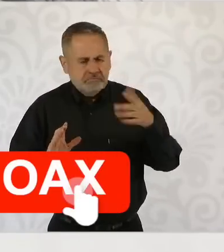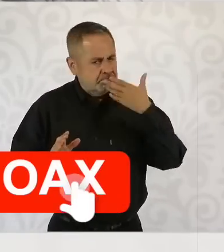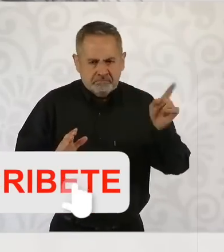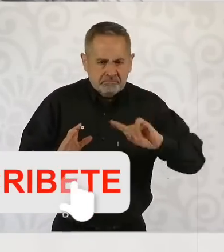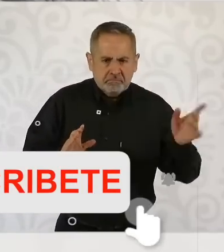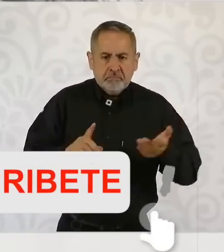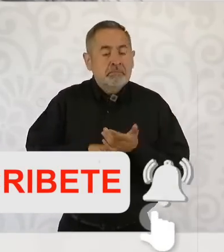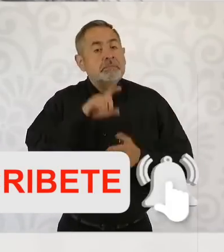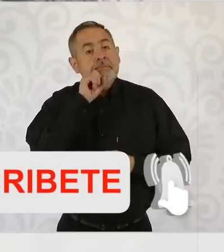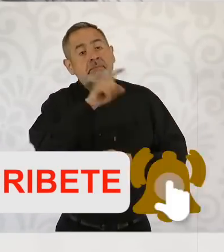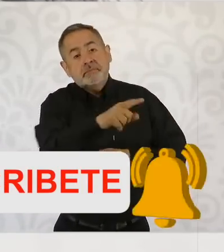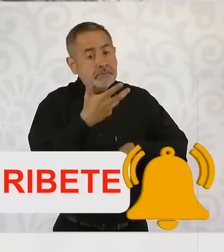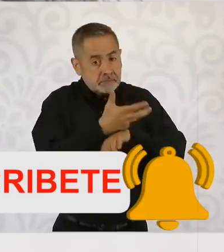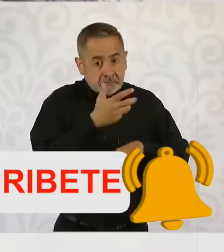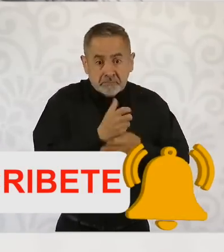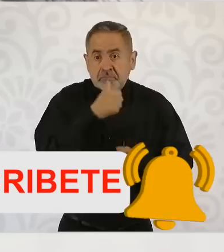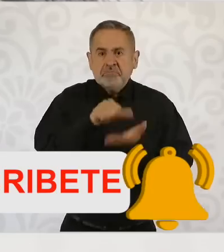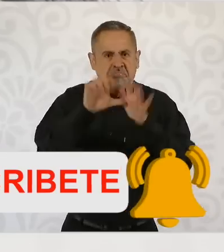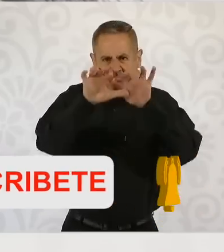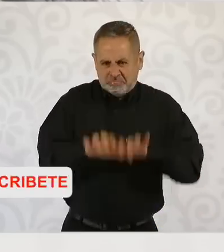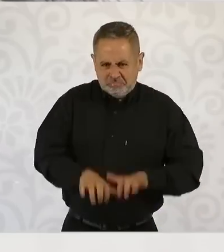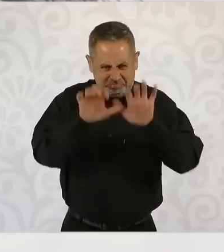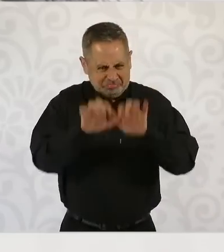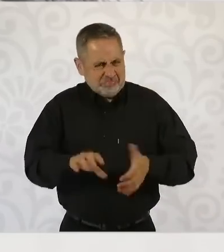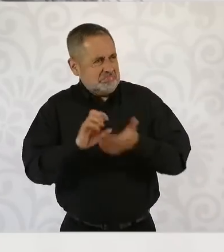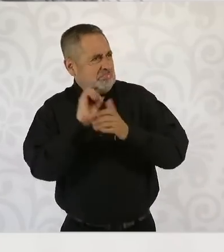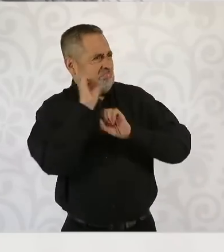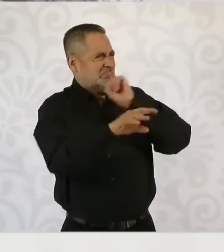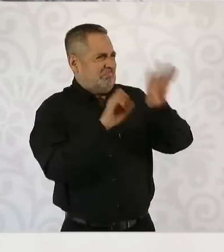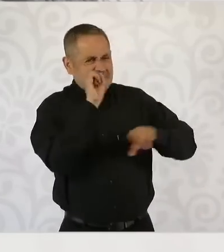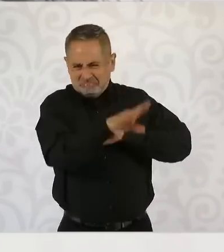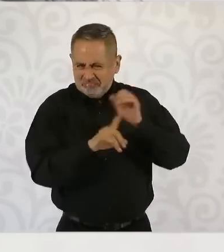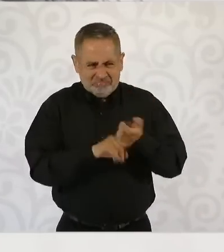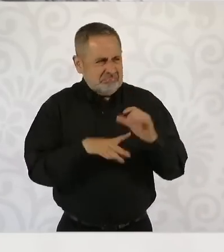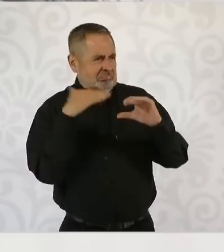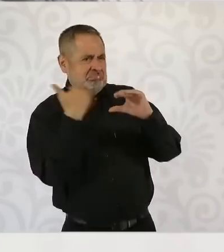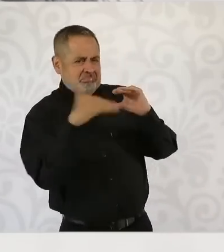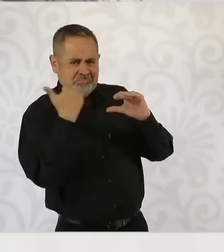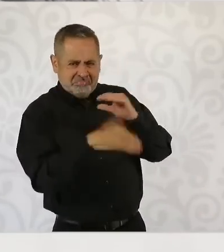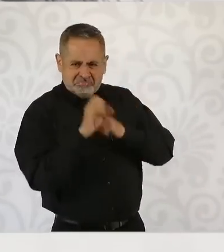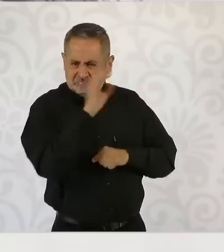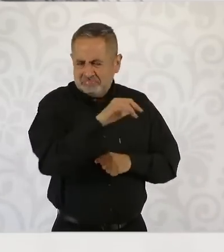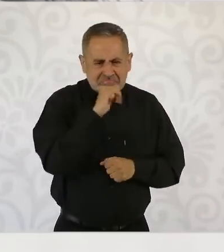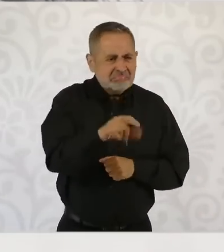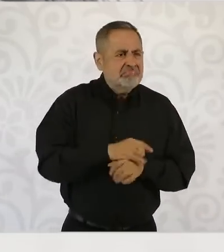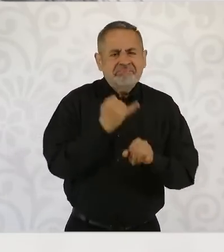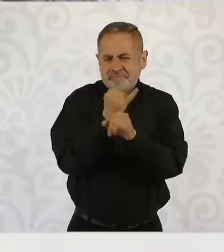paisanos estuvieron enviando cartas, correos electrónicos, posteando en las